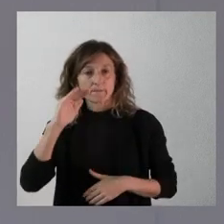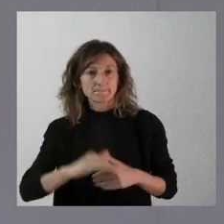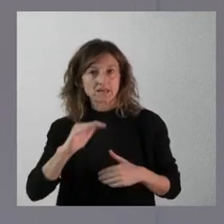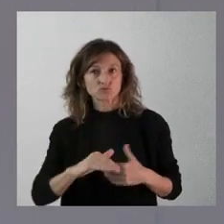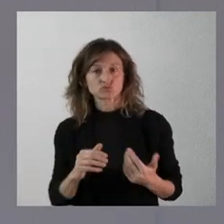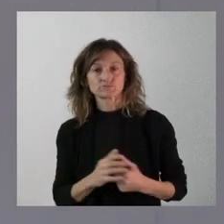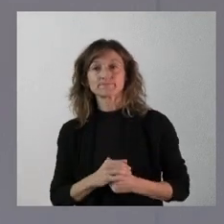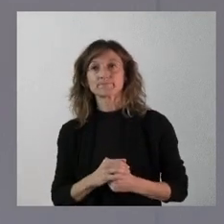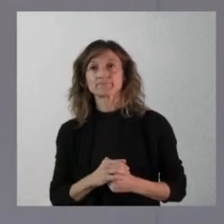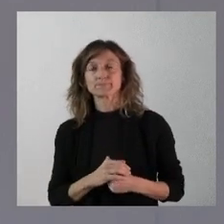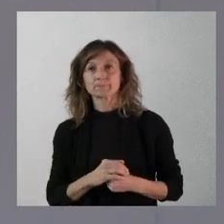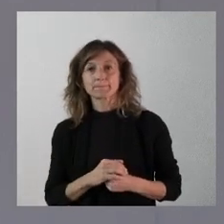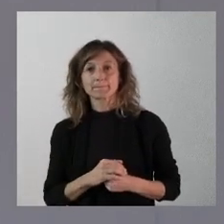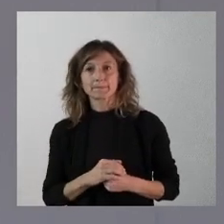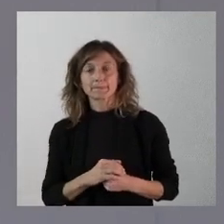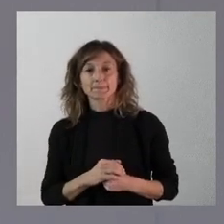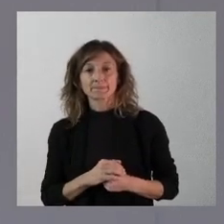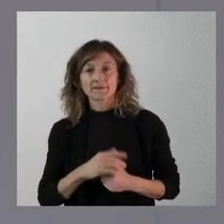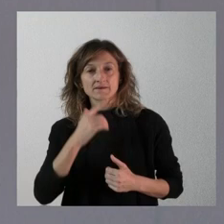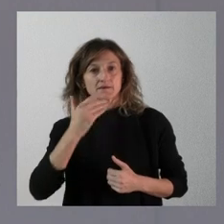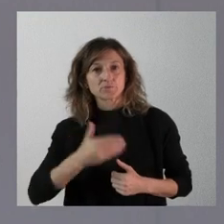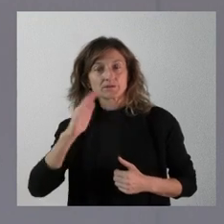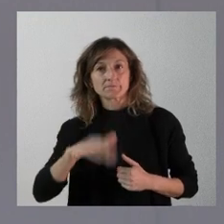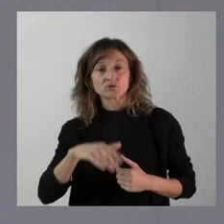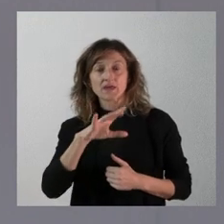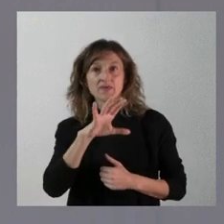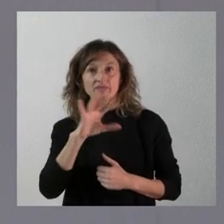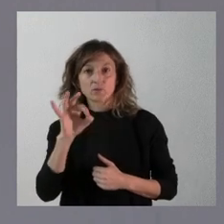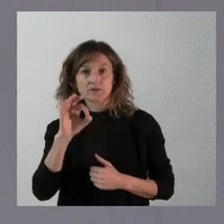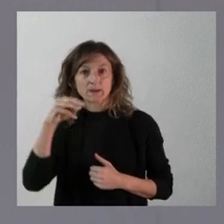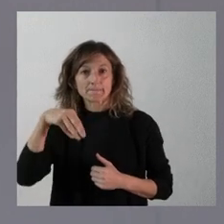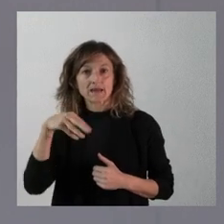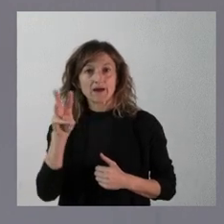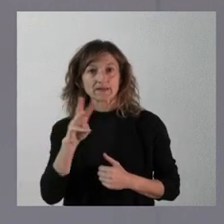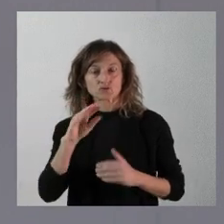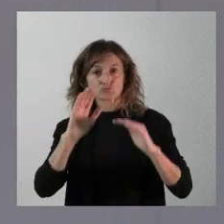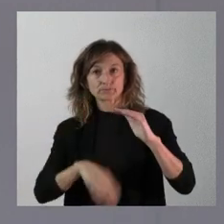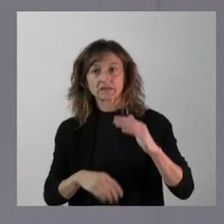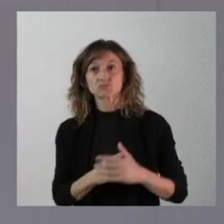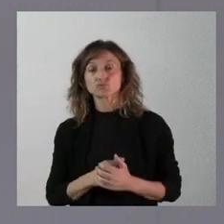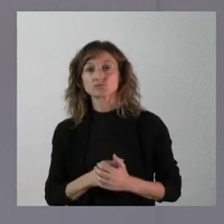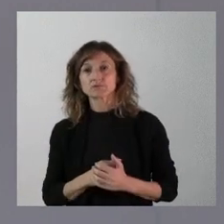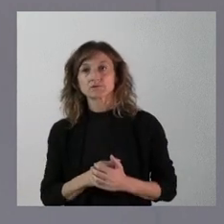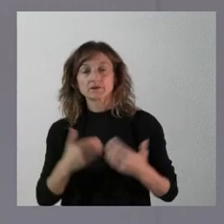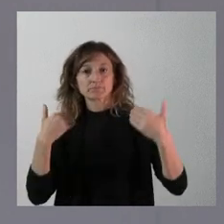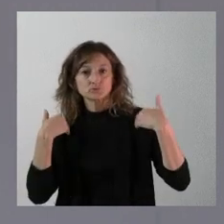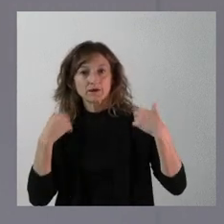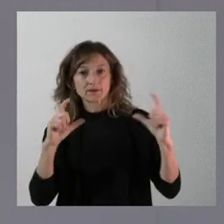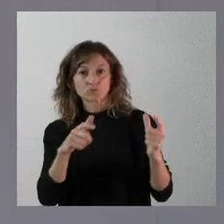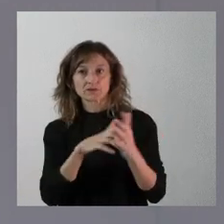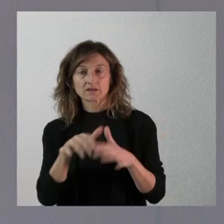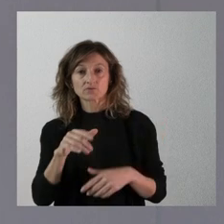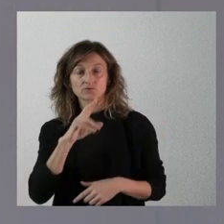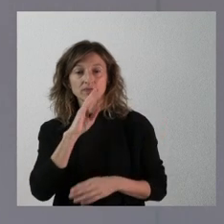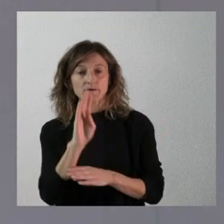dimensión los de menos impacto los de menos de 50 megavatios naturalmente cualquier nuevo evento de